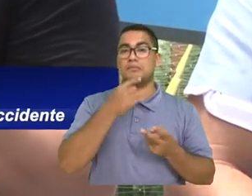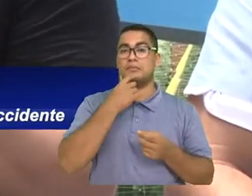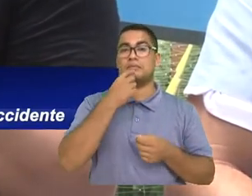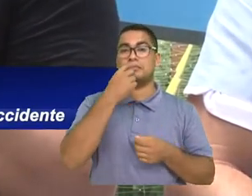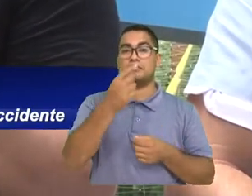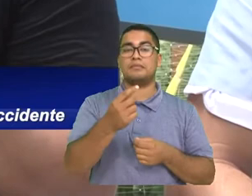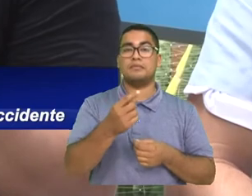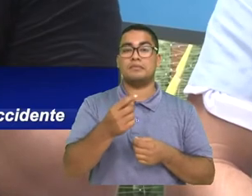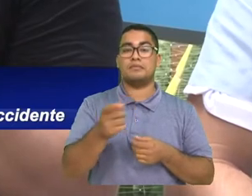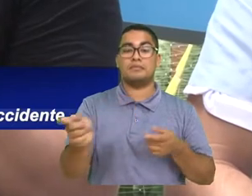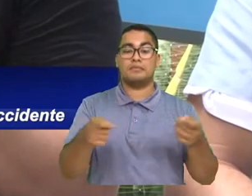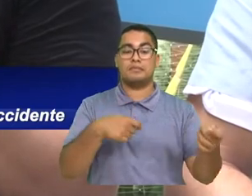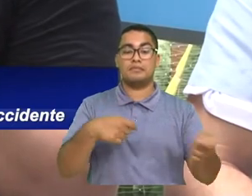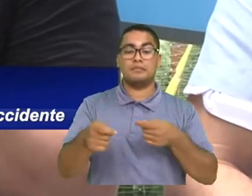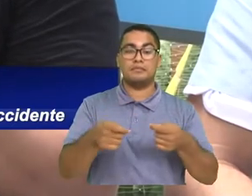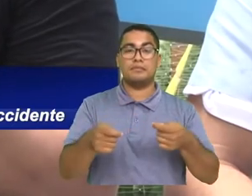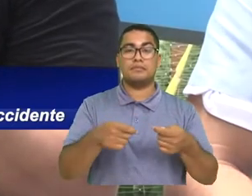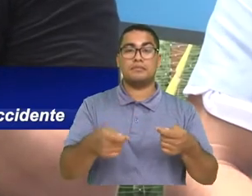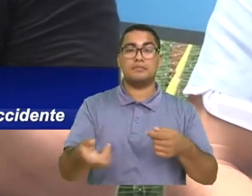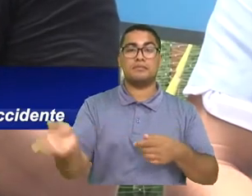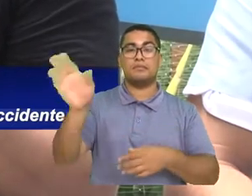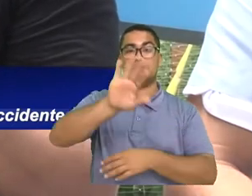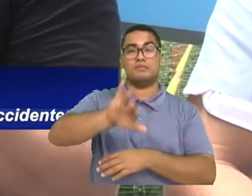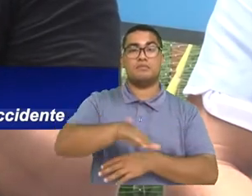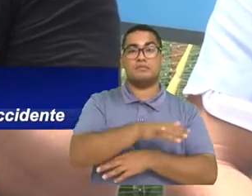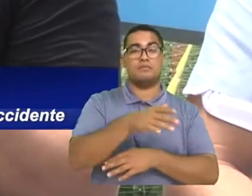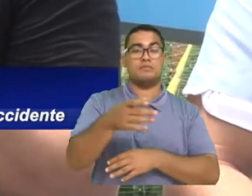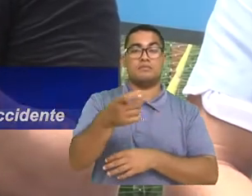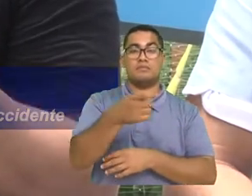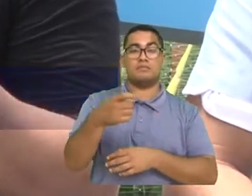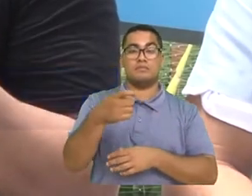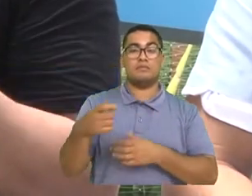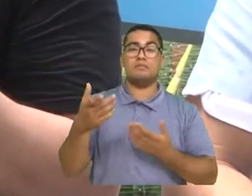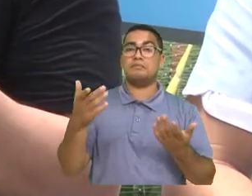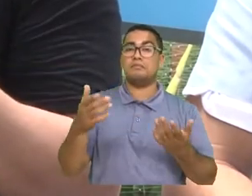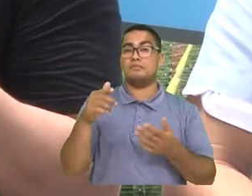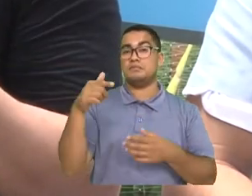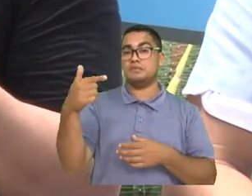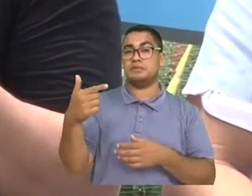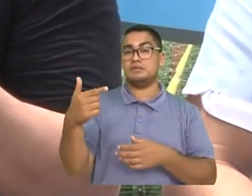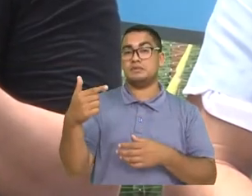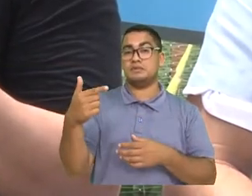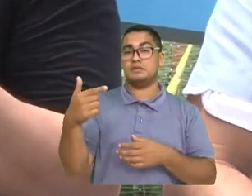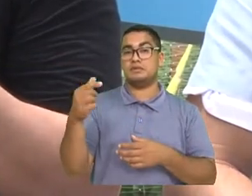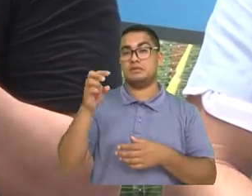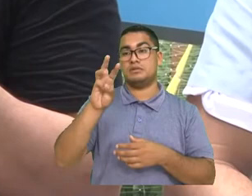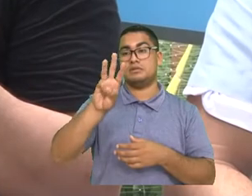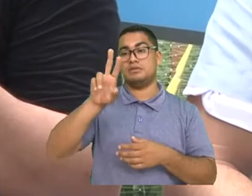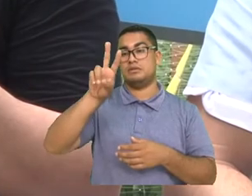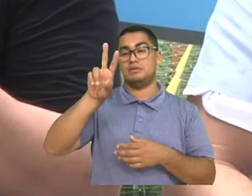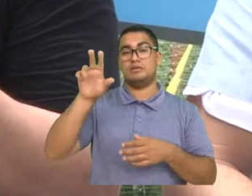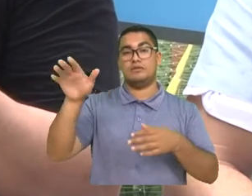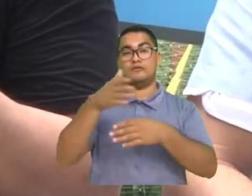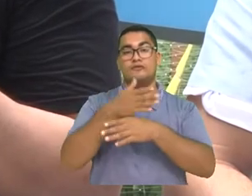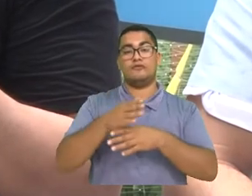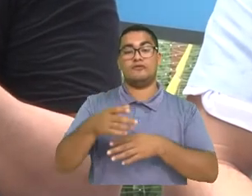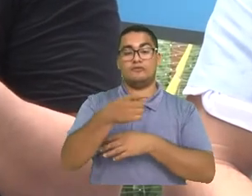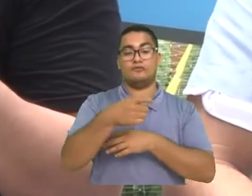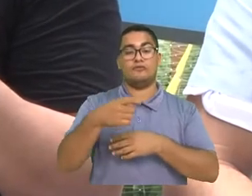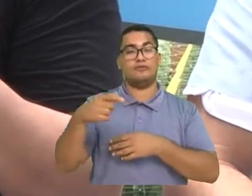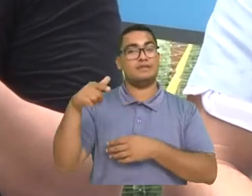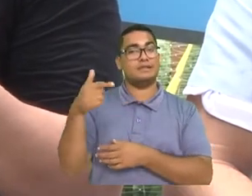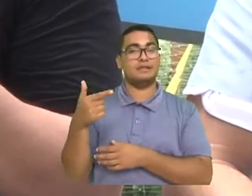Marisco de Occidente se caracteriza por tener 7 de las 32 especies de camarones. Nosotros tenemos 7